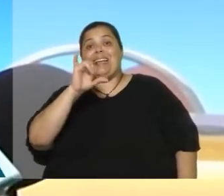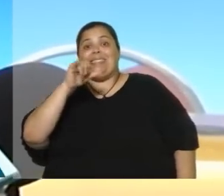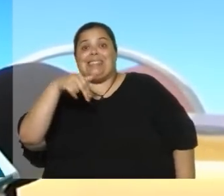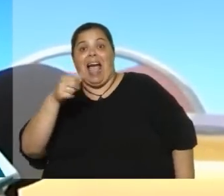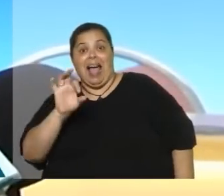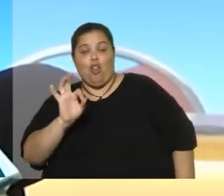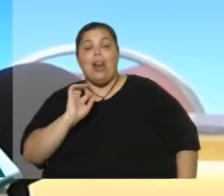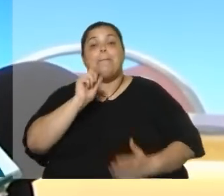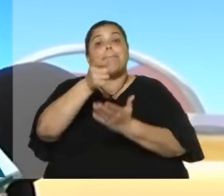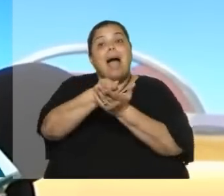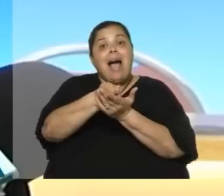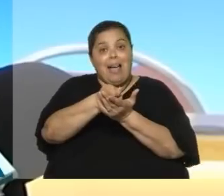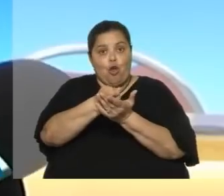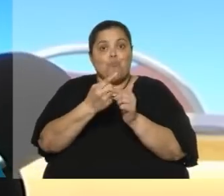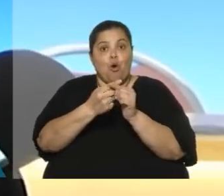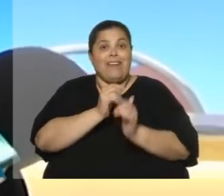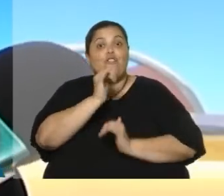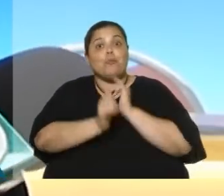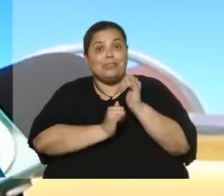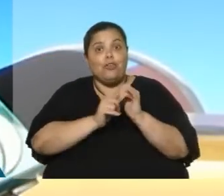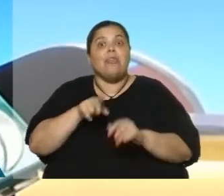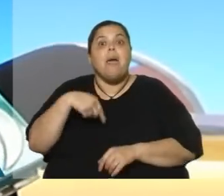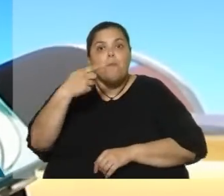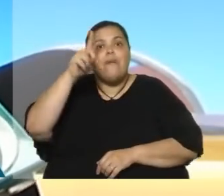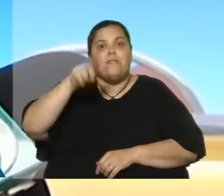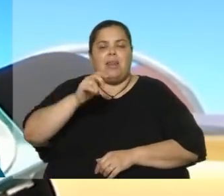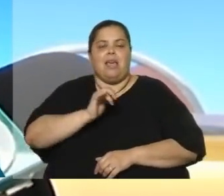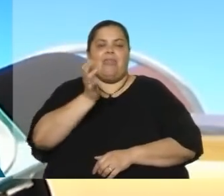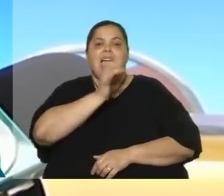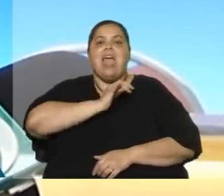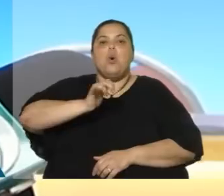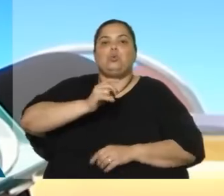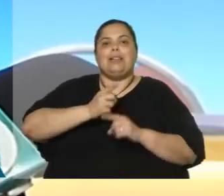cierta información, surge la denuncia con respecto al senador Charles